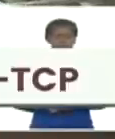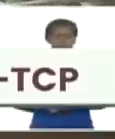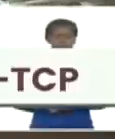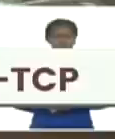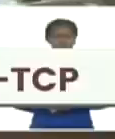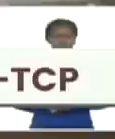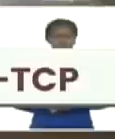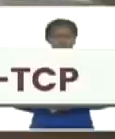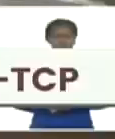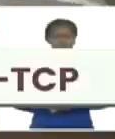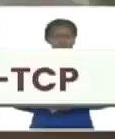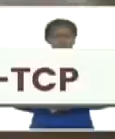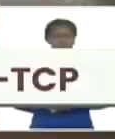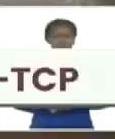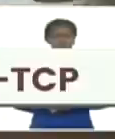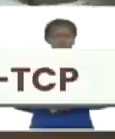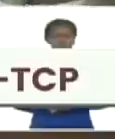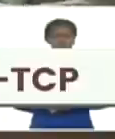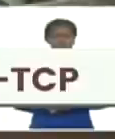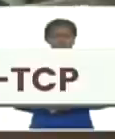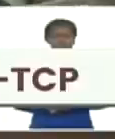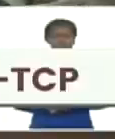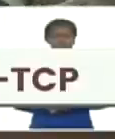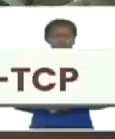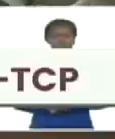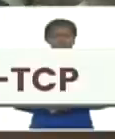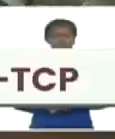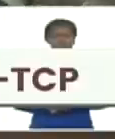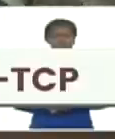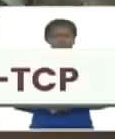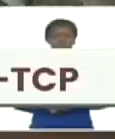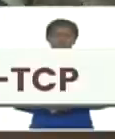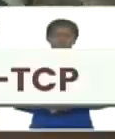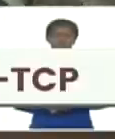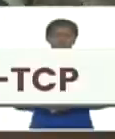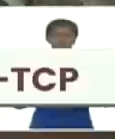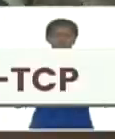the declaration speaks to the question. La declaración